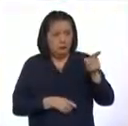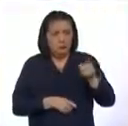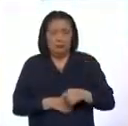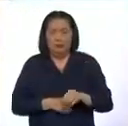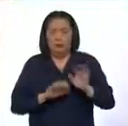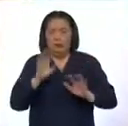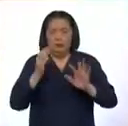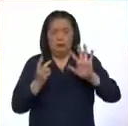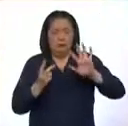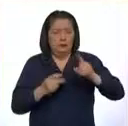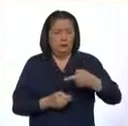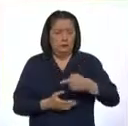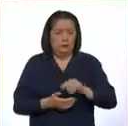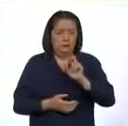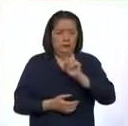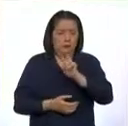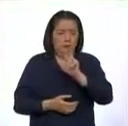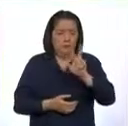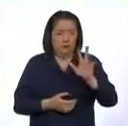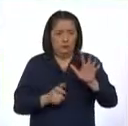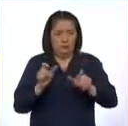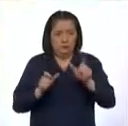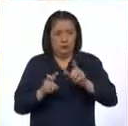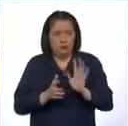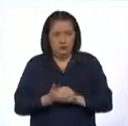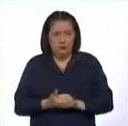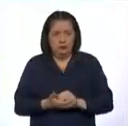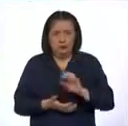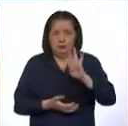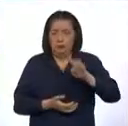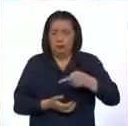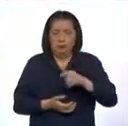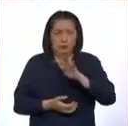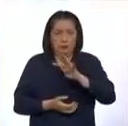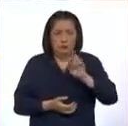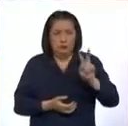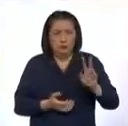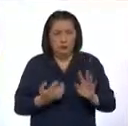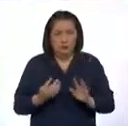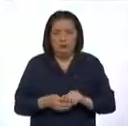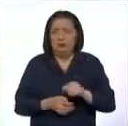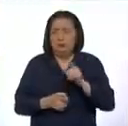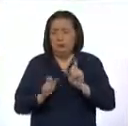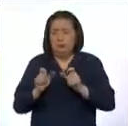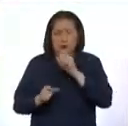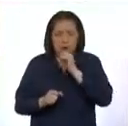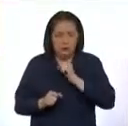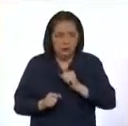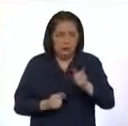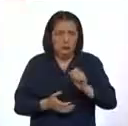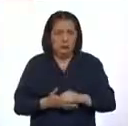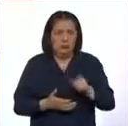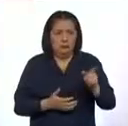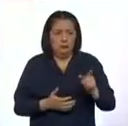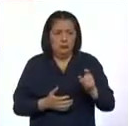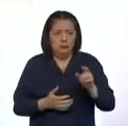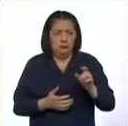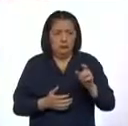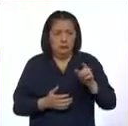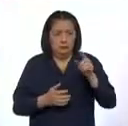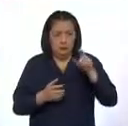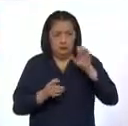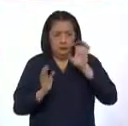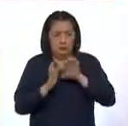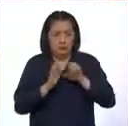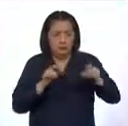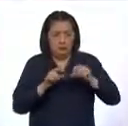6 hay 17.235 pobladores, en los cuales 4.429 son adultos mayores. Esto va a beneficiar, por ejemplo, acá en